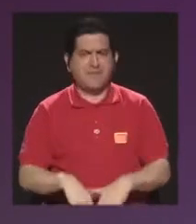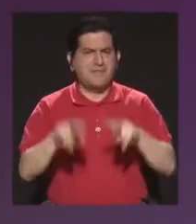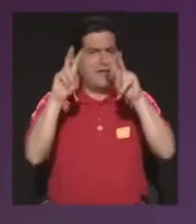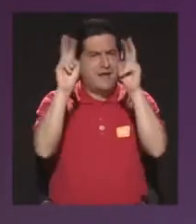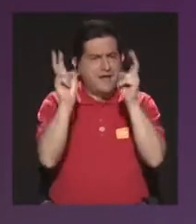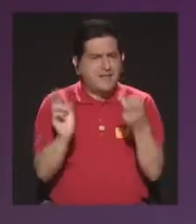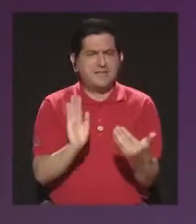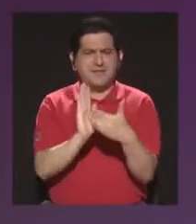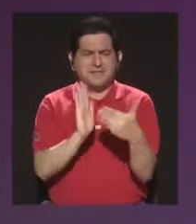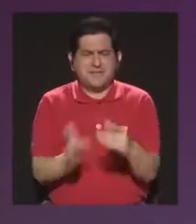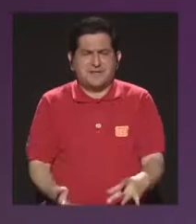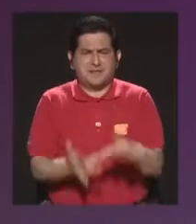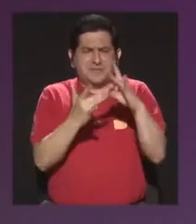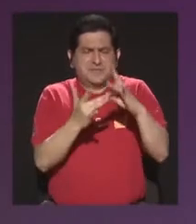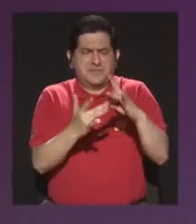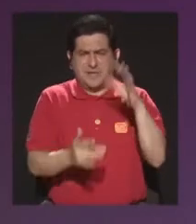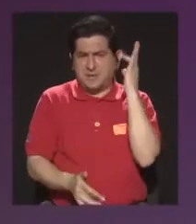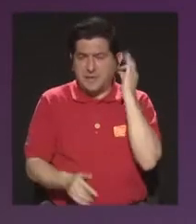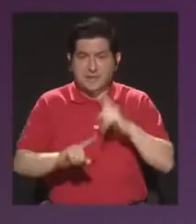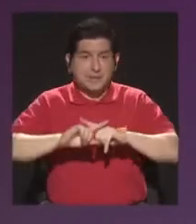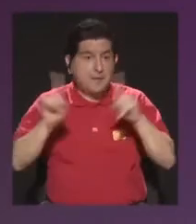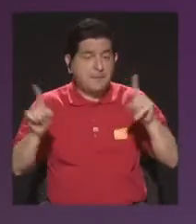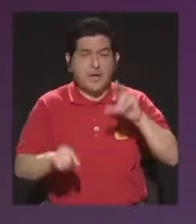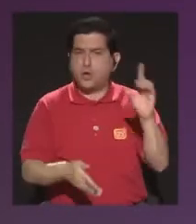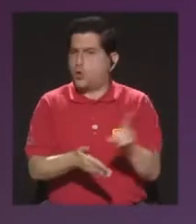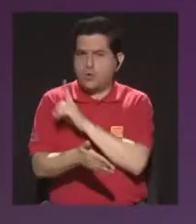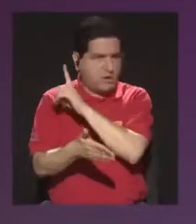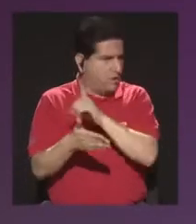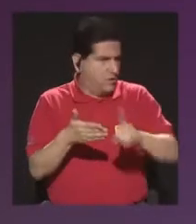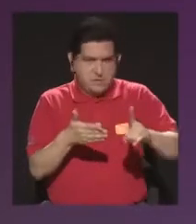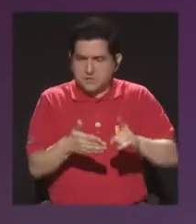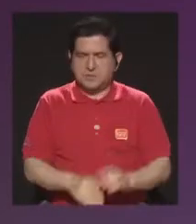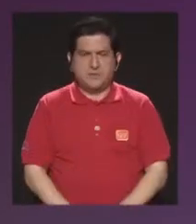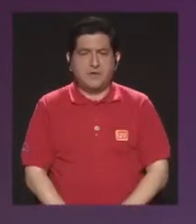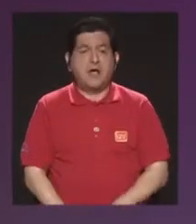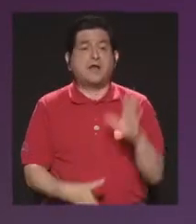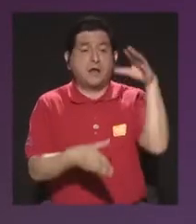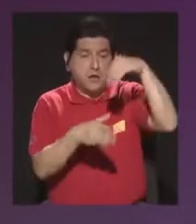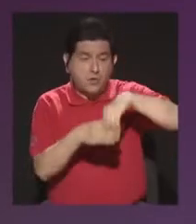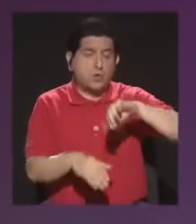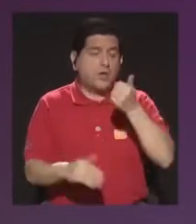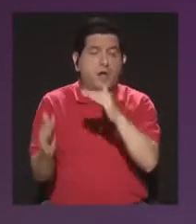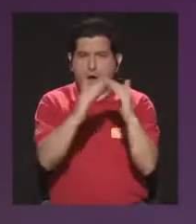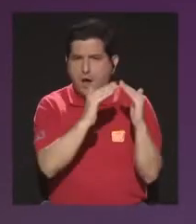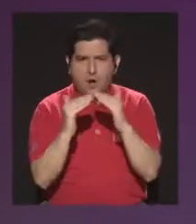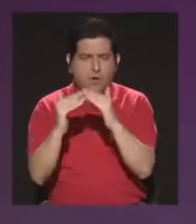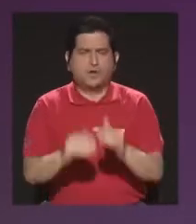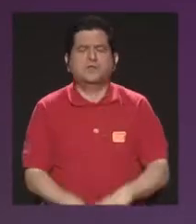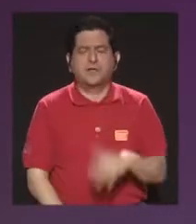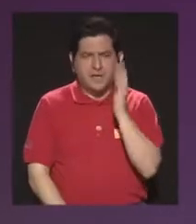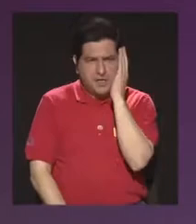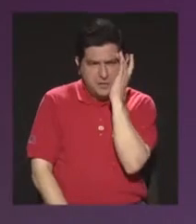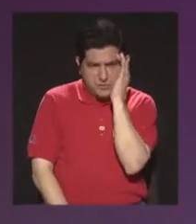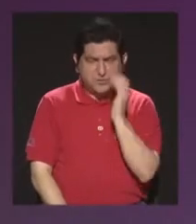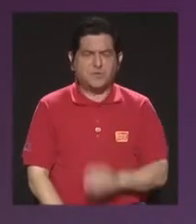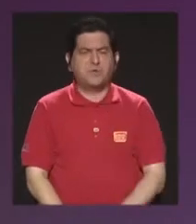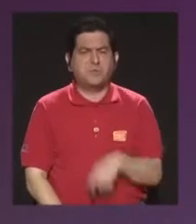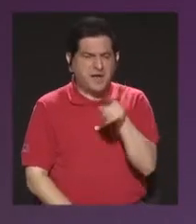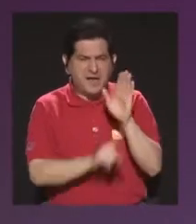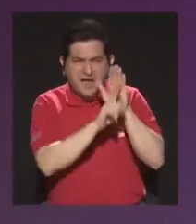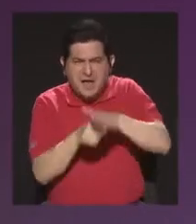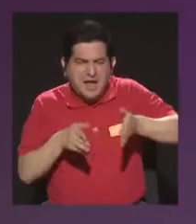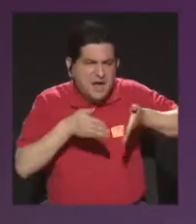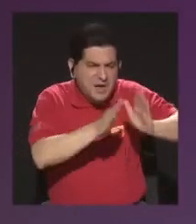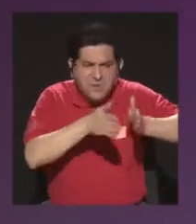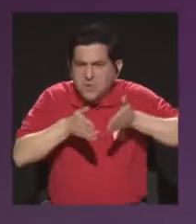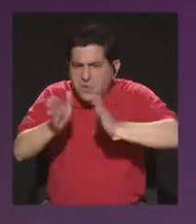que afectan mayormente a la mujer, pero que no discriminan ni y que incluyen a otras poblaciones. Nos preocupa, como dices, el acoso callejero, nos